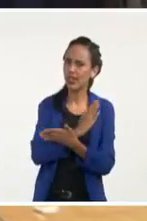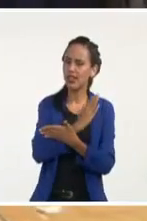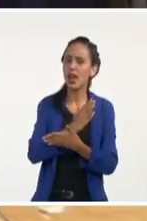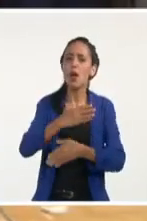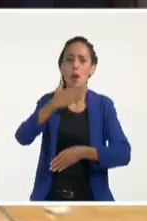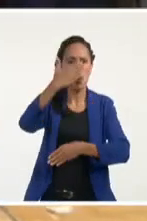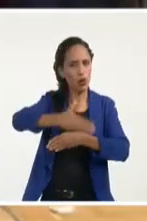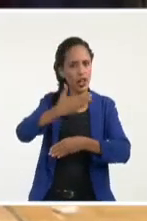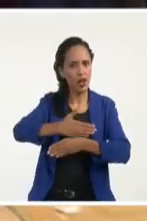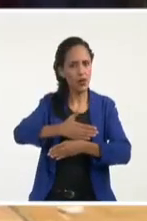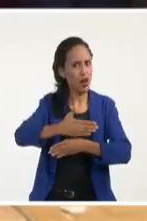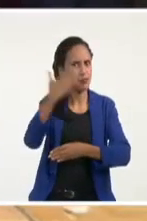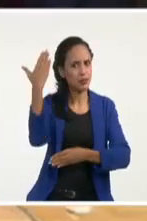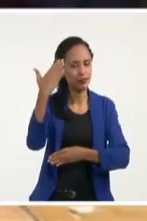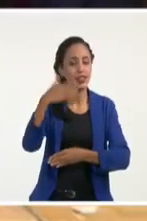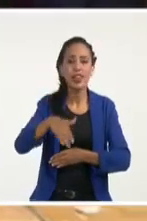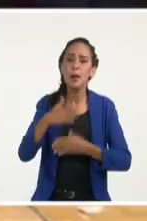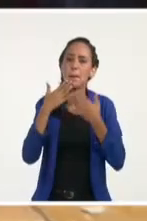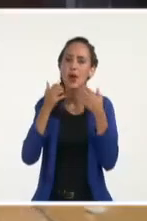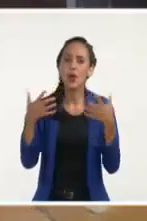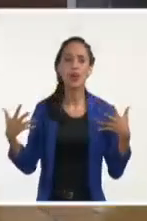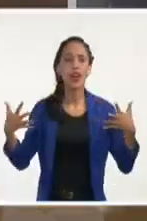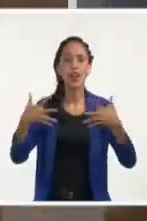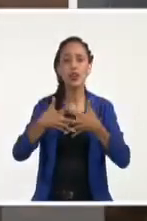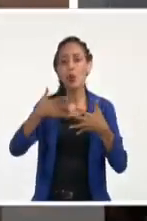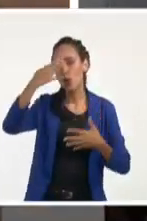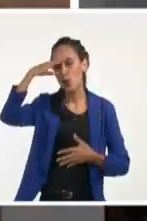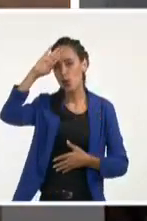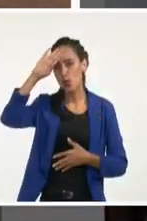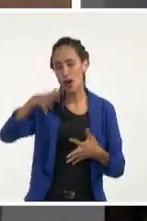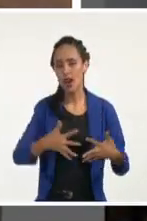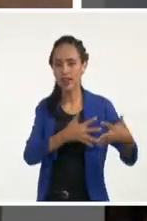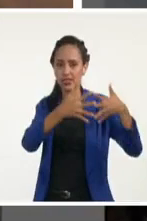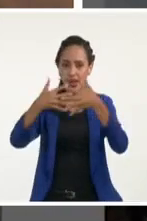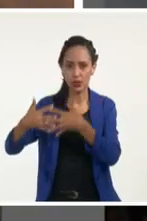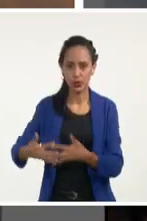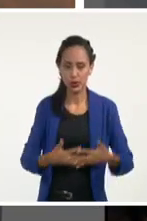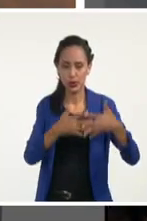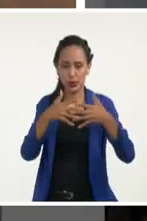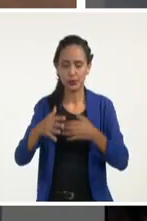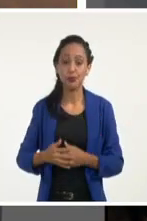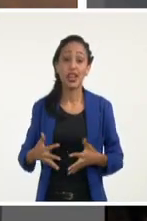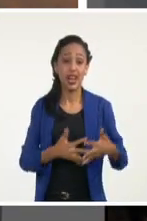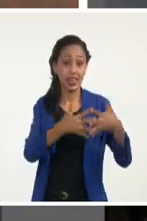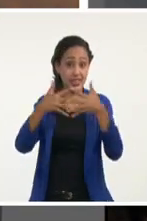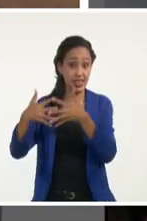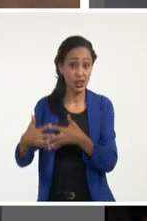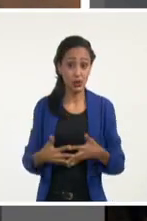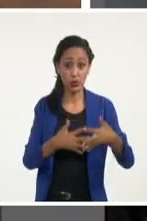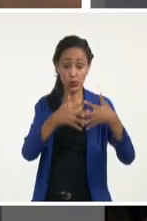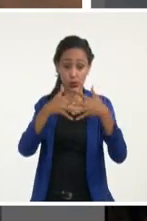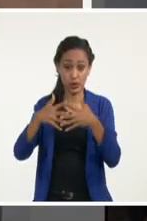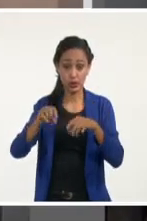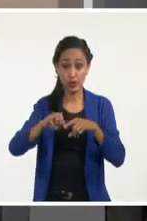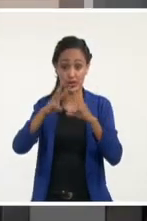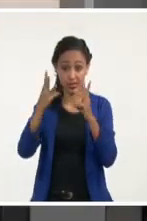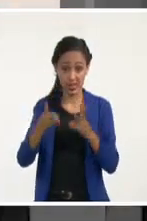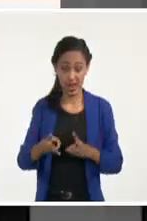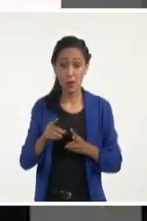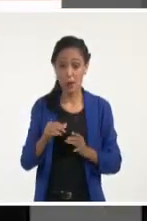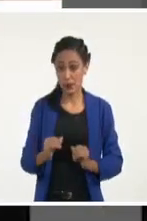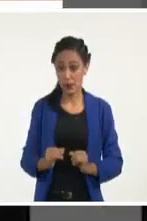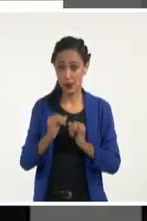de normalización de las relaciones entre ambos países. En Estados Unidos, el portal de noticias independiente Democracy Now! De